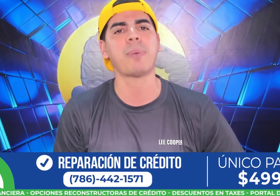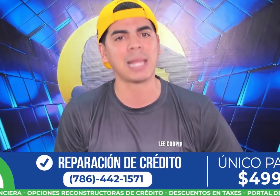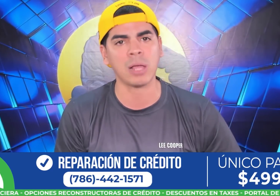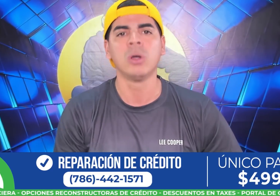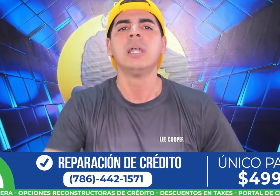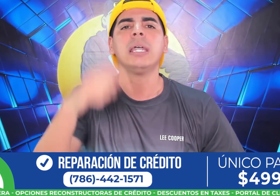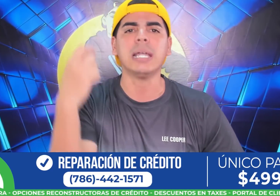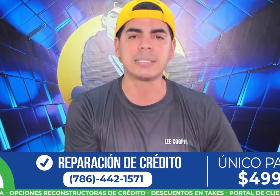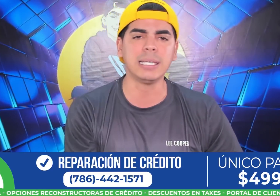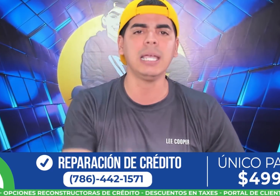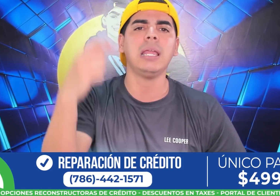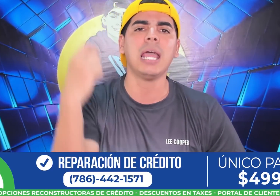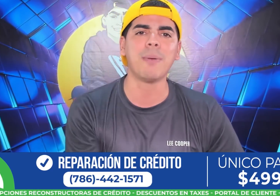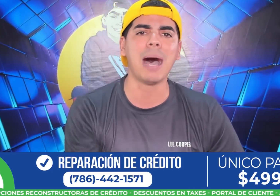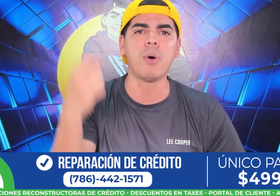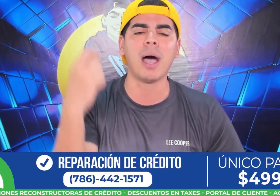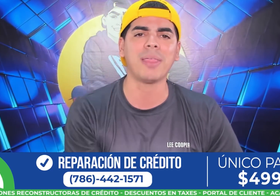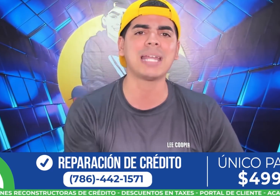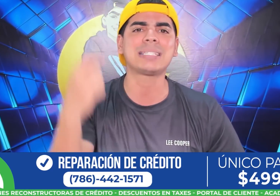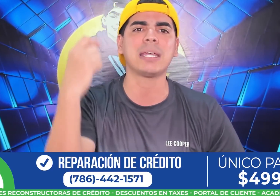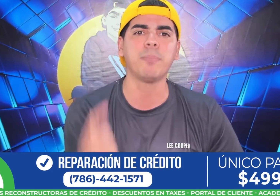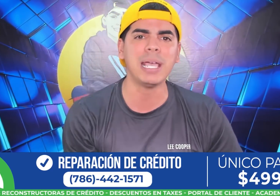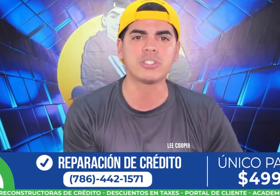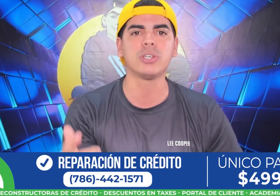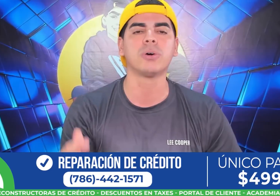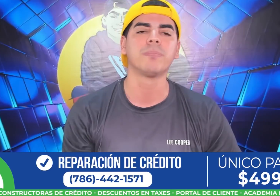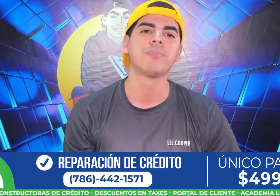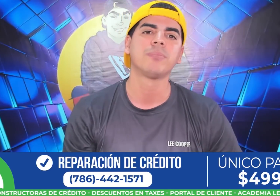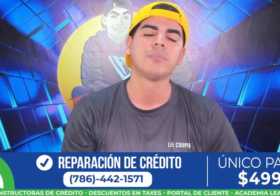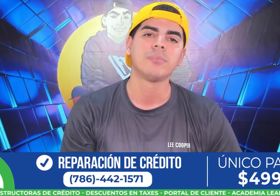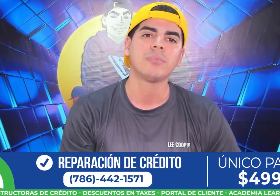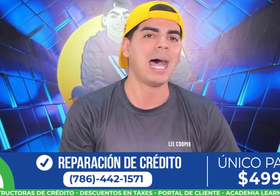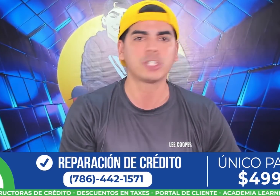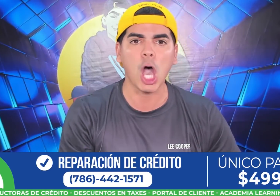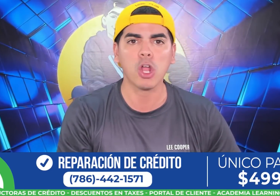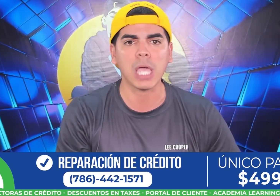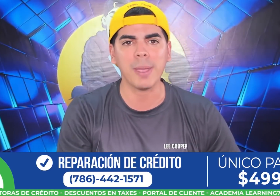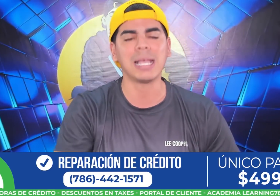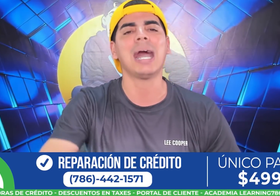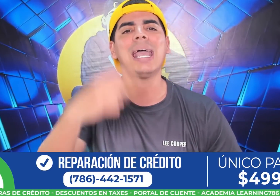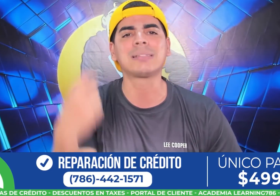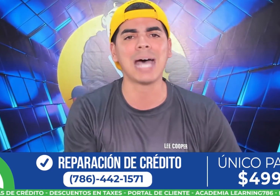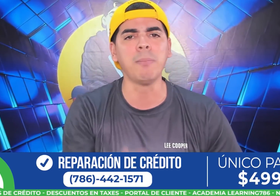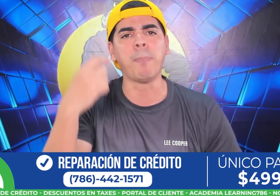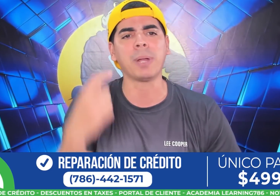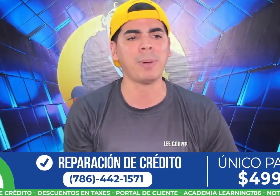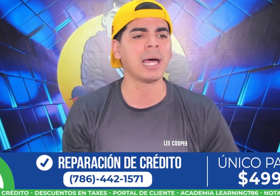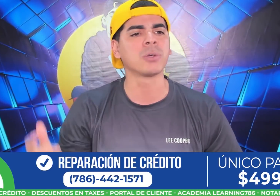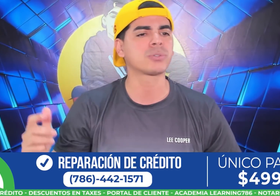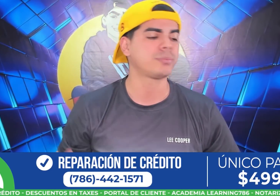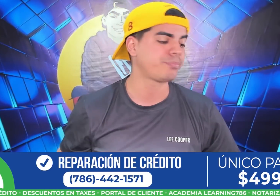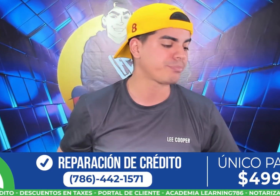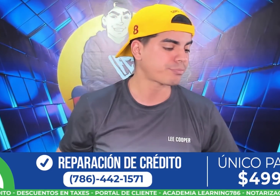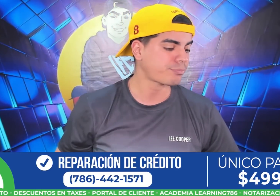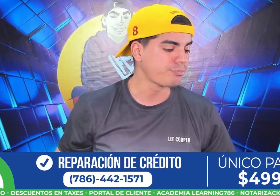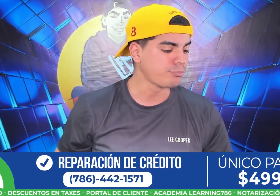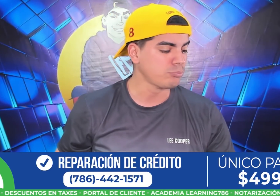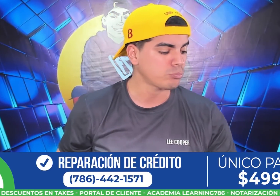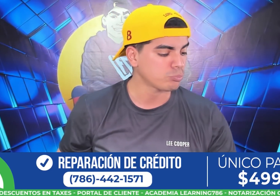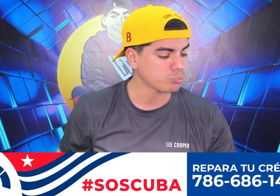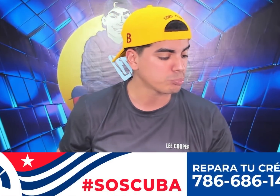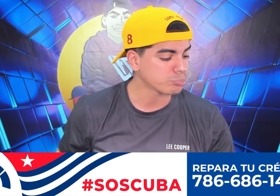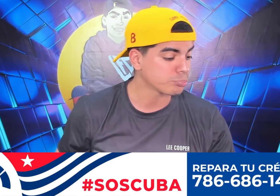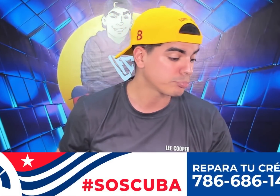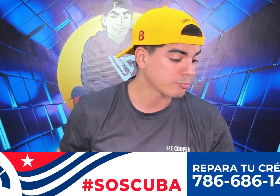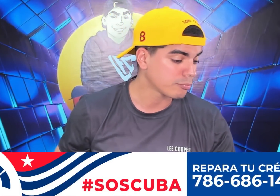está preparado. Y sí le vamos a dar servicio a todos los que vengan. Estamos preparados.